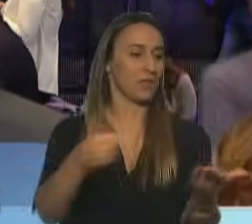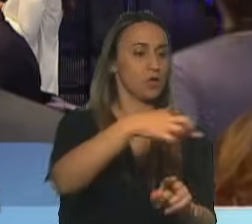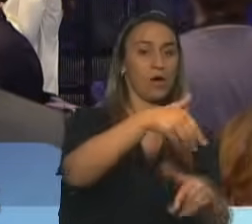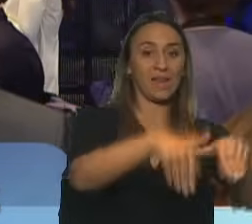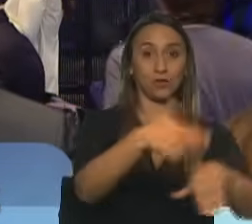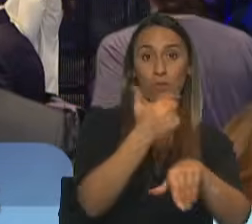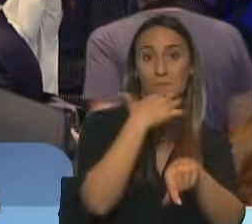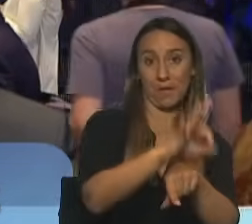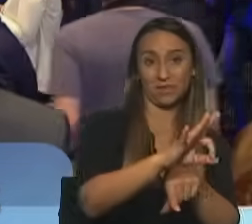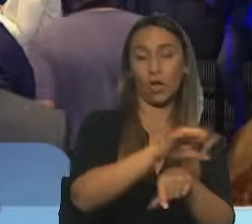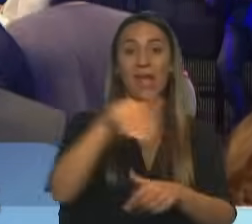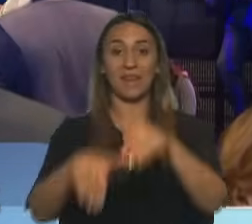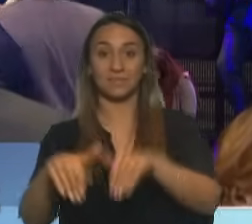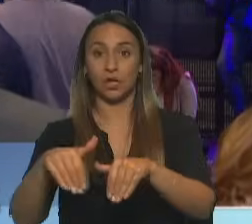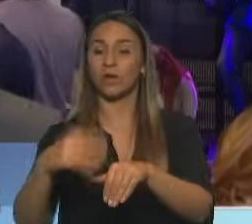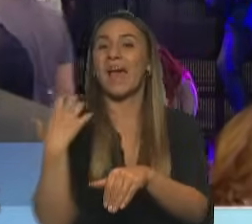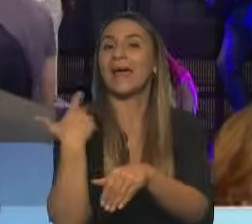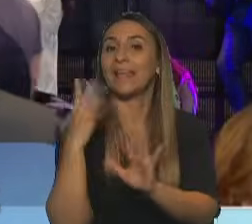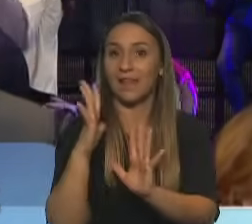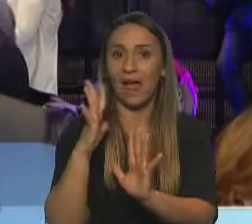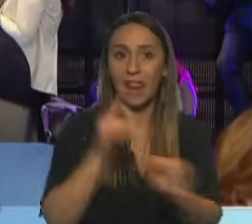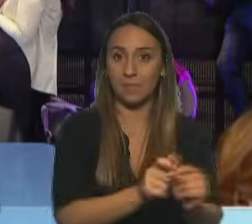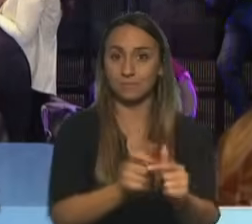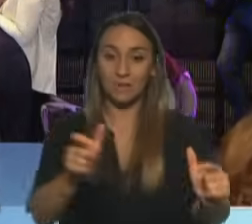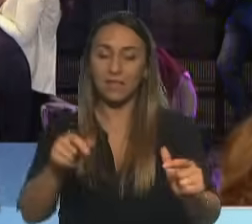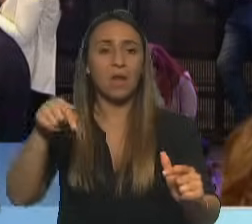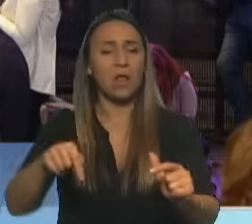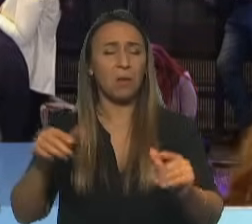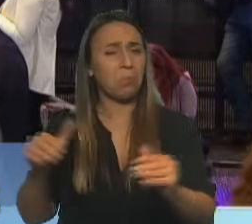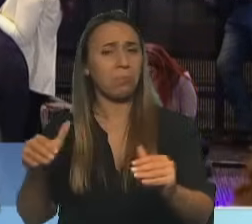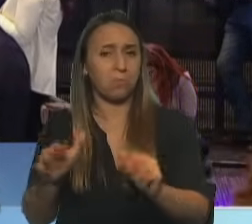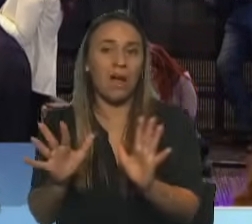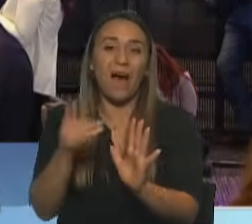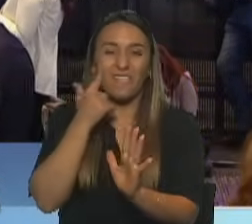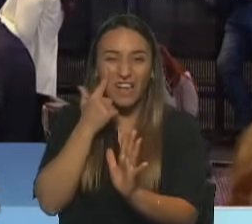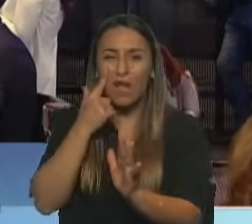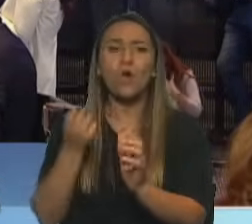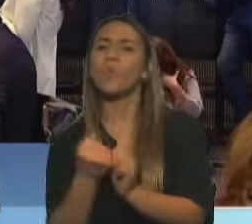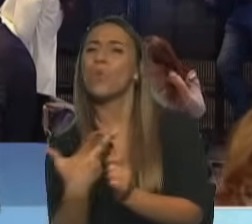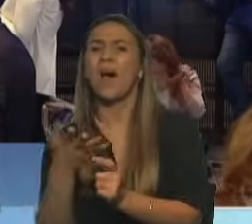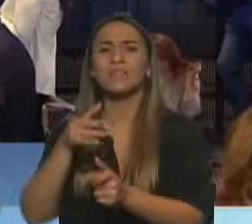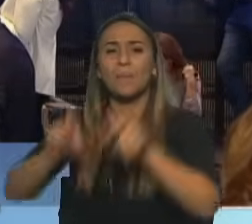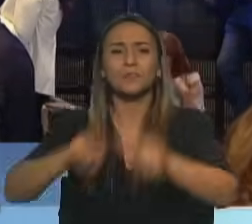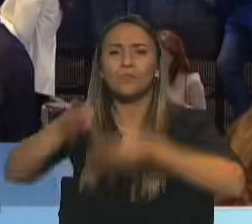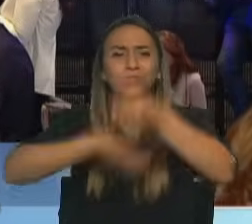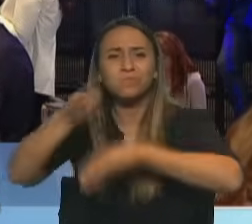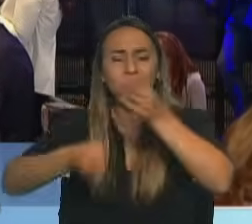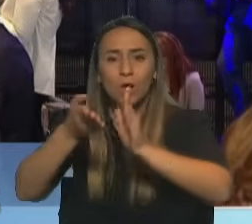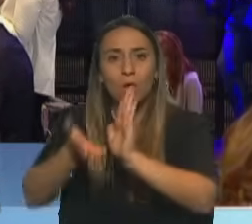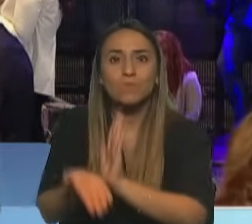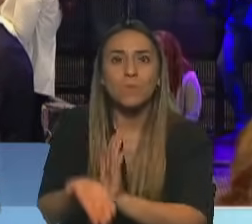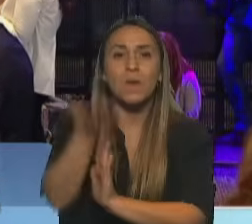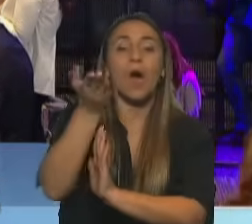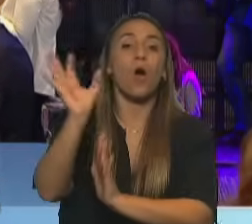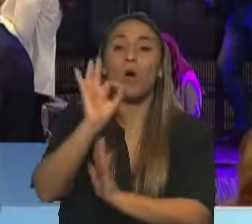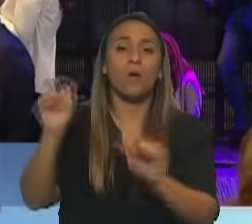generales, fue de todas maneras la más baja. Habrá que ver si ahora crece un poquitito más, pero la verdad es que tenemos niveles en general más altos de participación. Hubo un